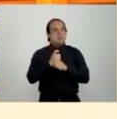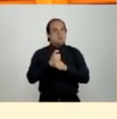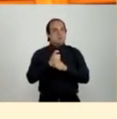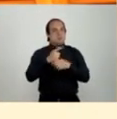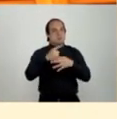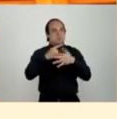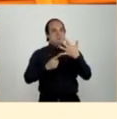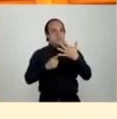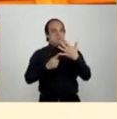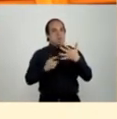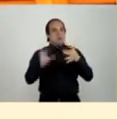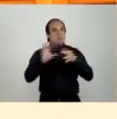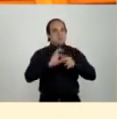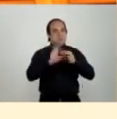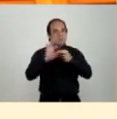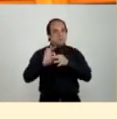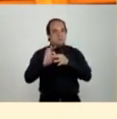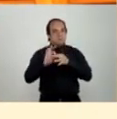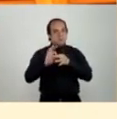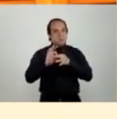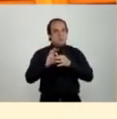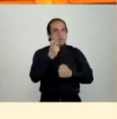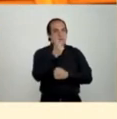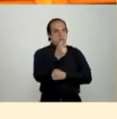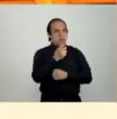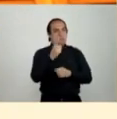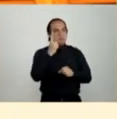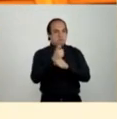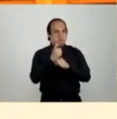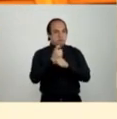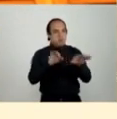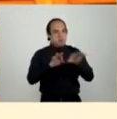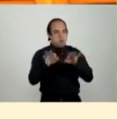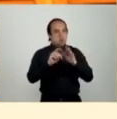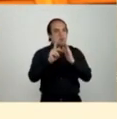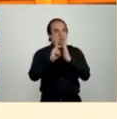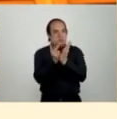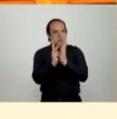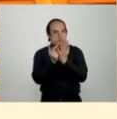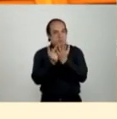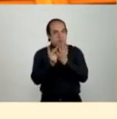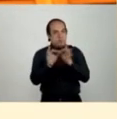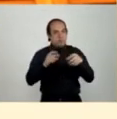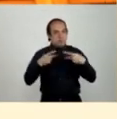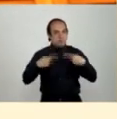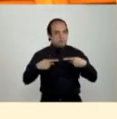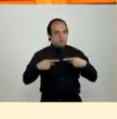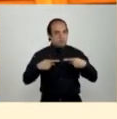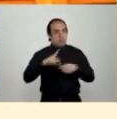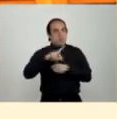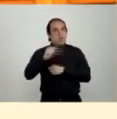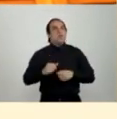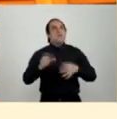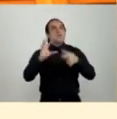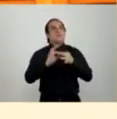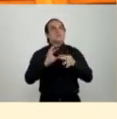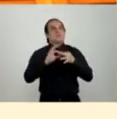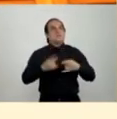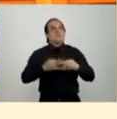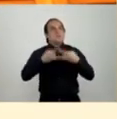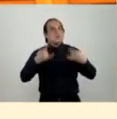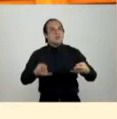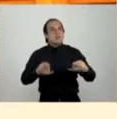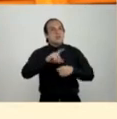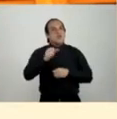a esta generación, primero como periodista, y luego como narrador de crónicas, y luego como novelista, o más bien luego